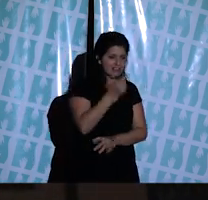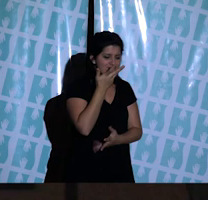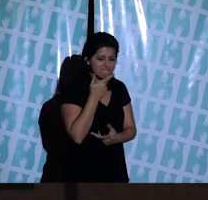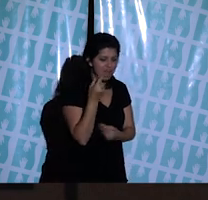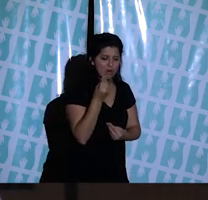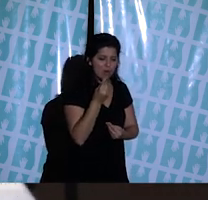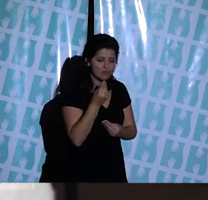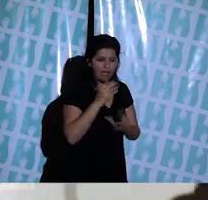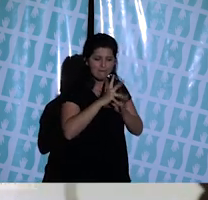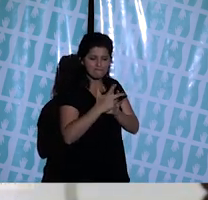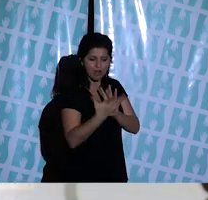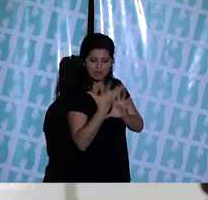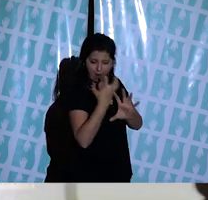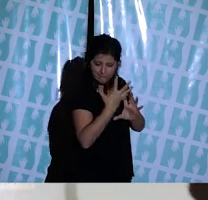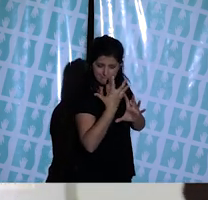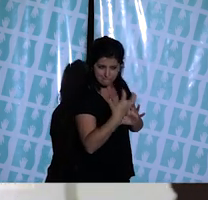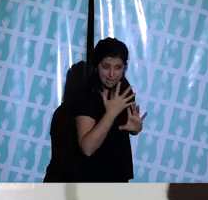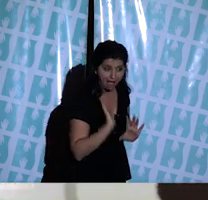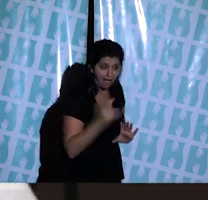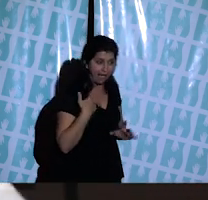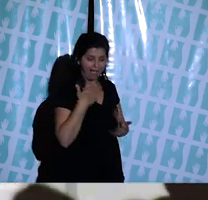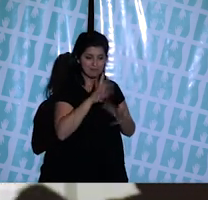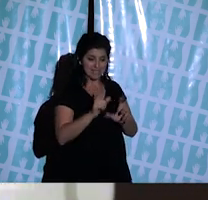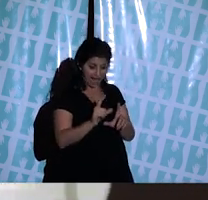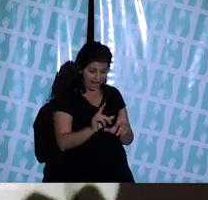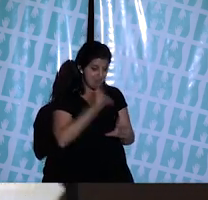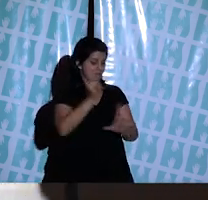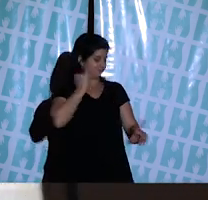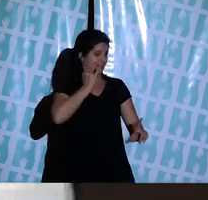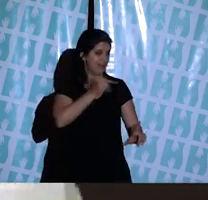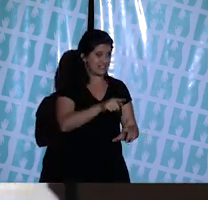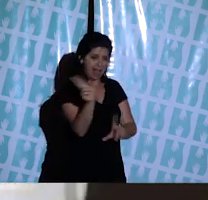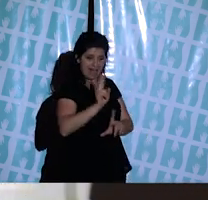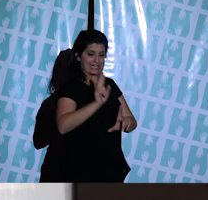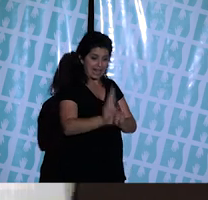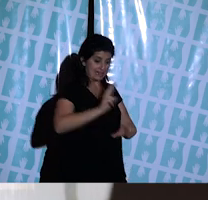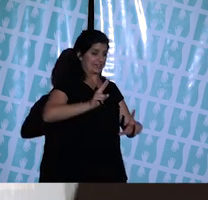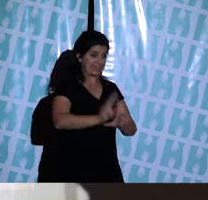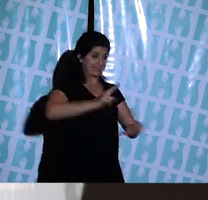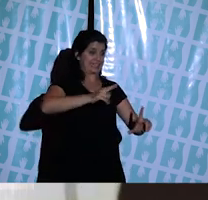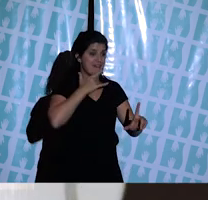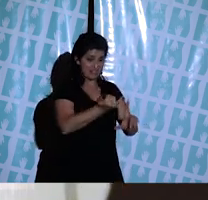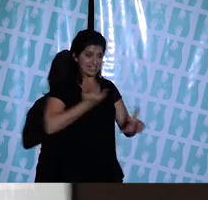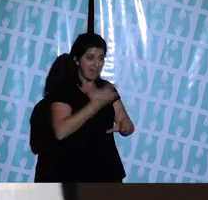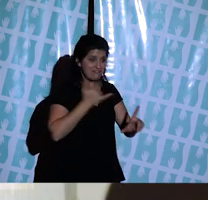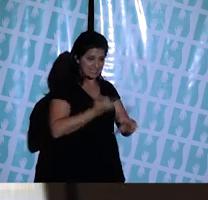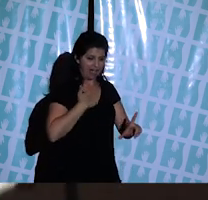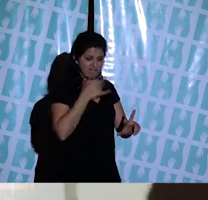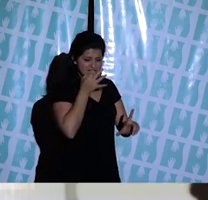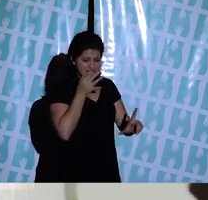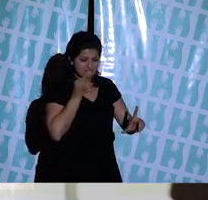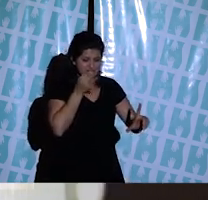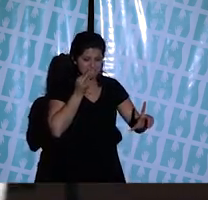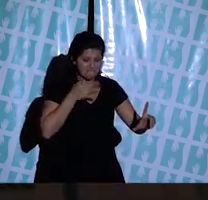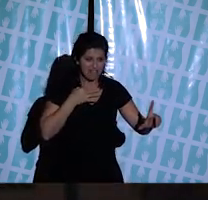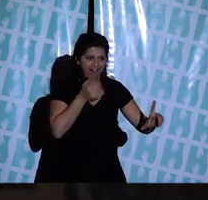van tentando, como en el esquema anterior, te hacen un ruido, ¡pling! Entonces vos sabés que ¡pling! Como te sale la saliva, digamos, la saliva